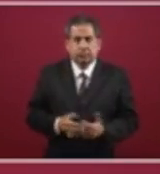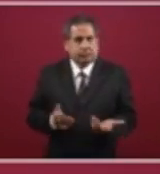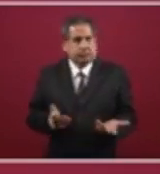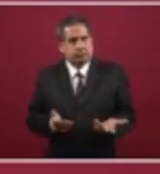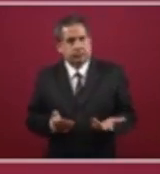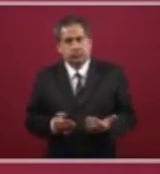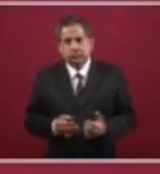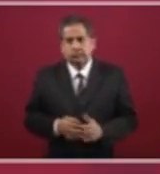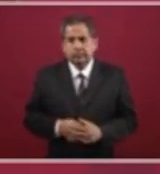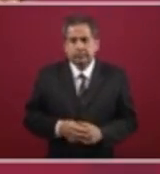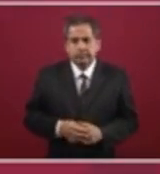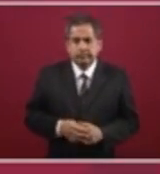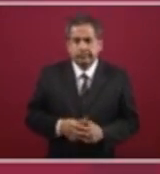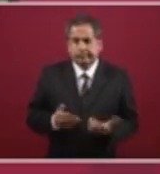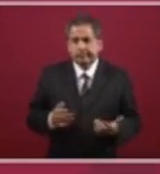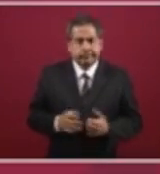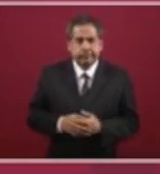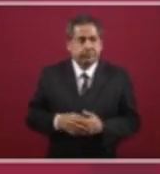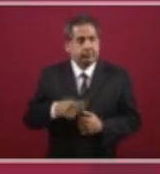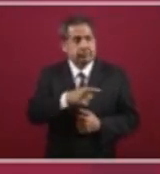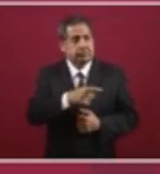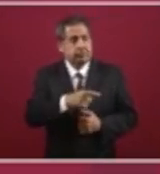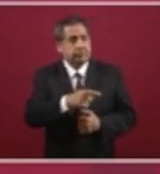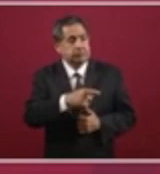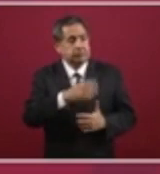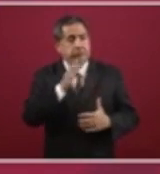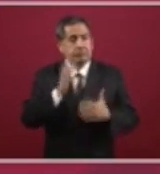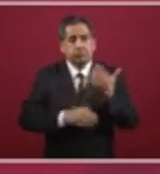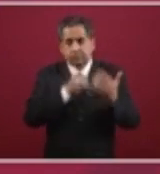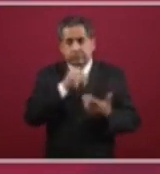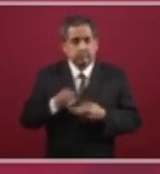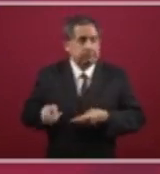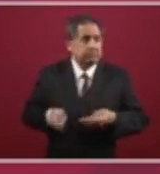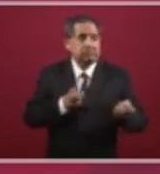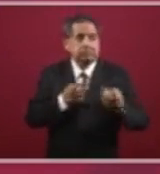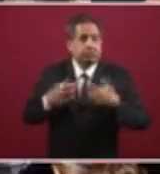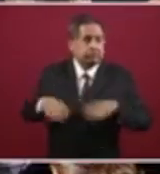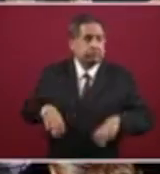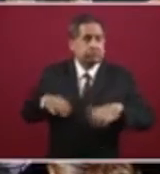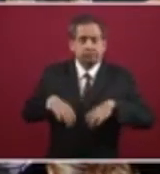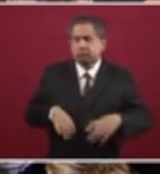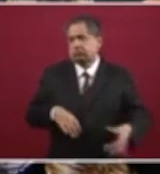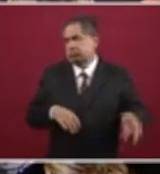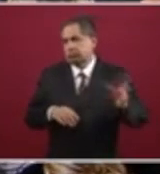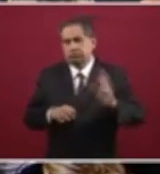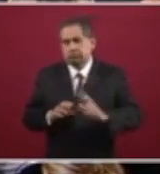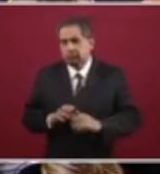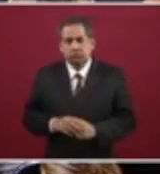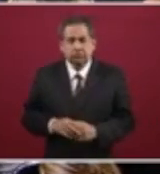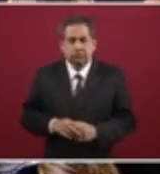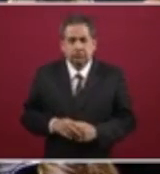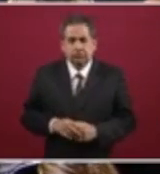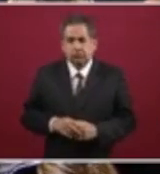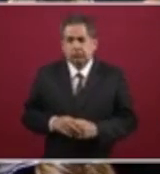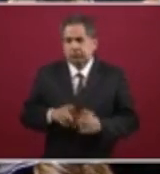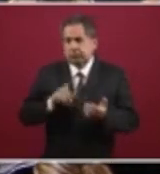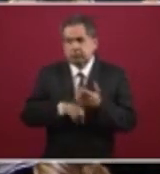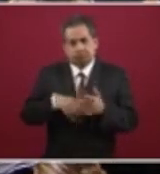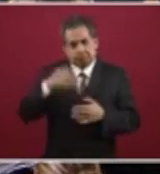Entonces, pues no se acaban nunca eso, esa extensión. Es para